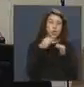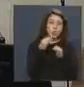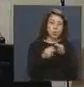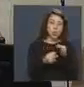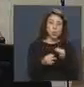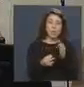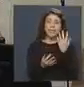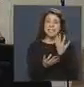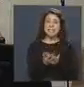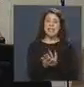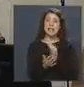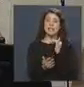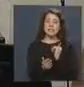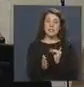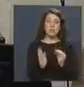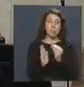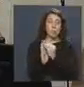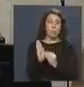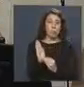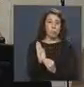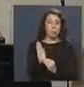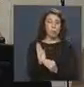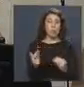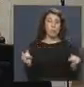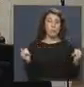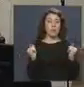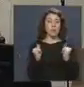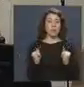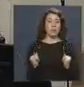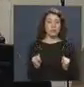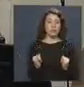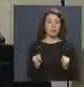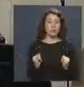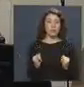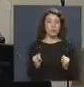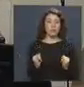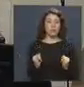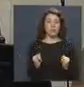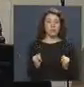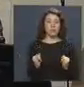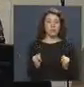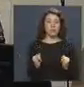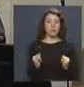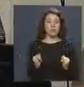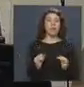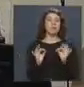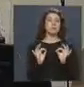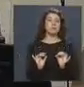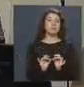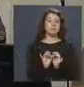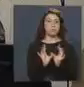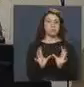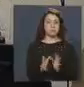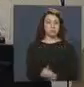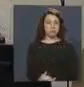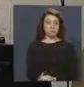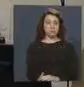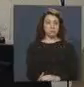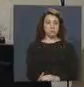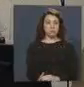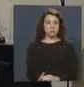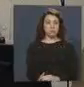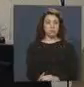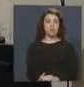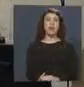están respondidas de manera relativamente consistente. ¿Se fortalece o no